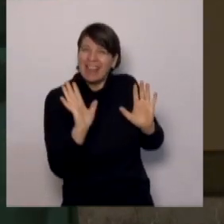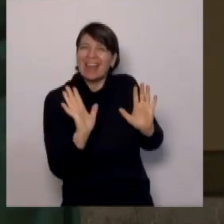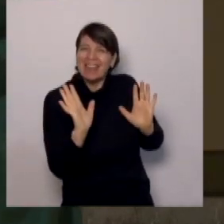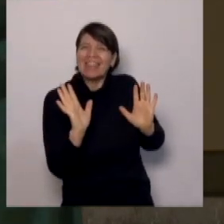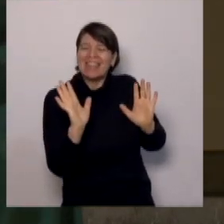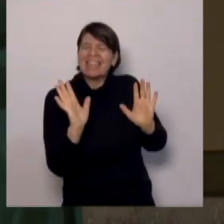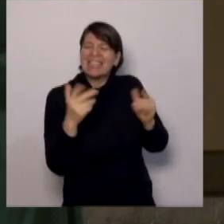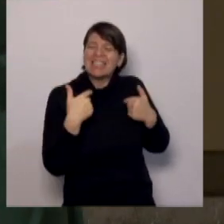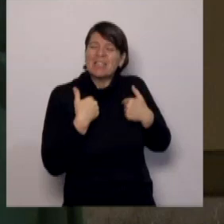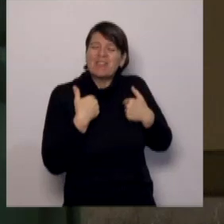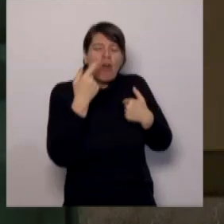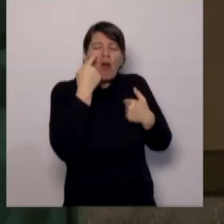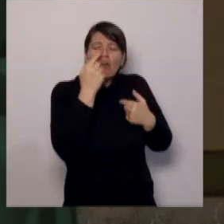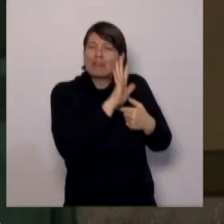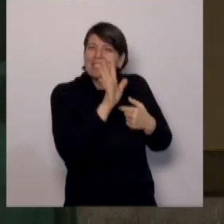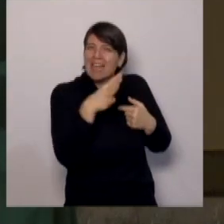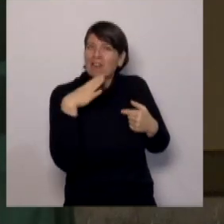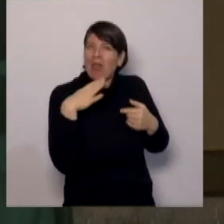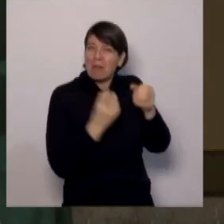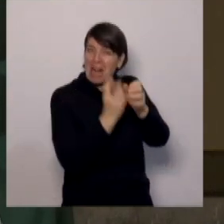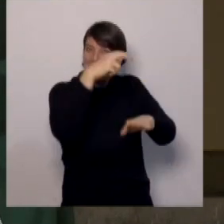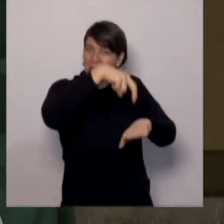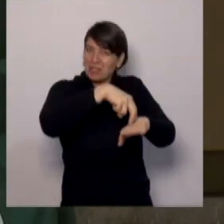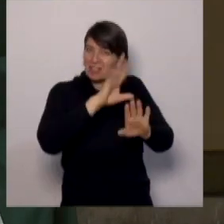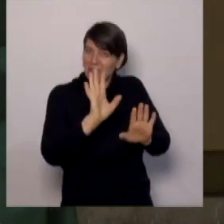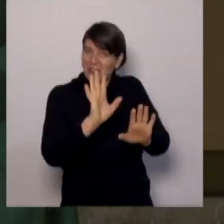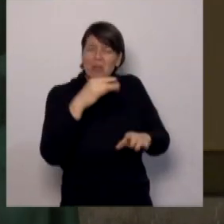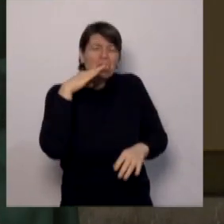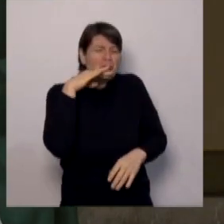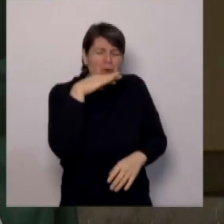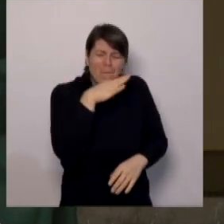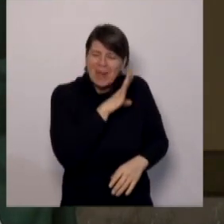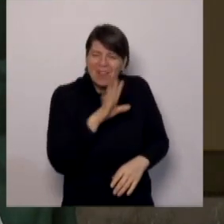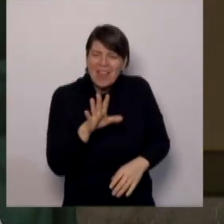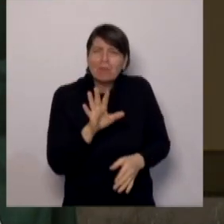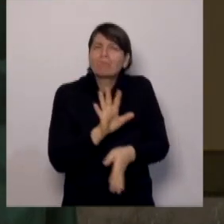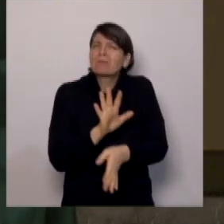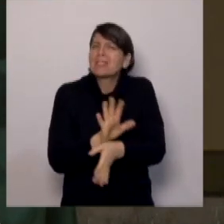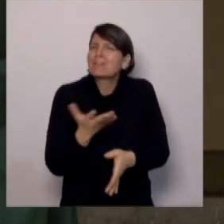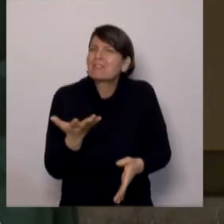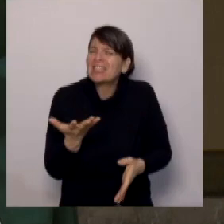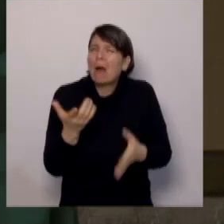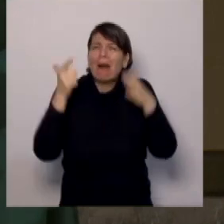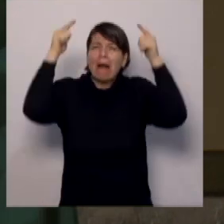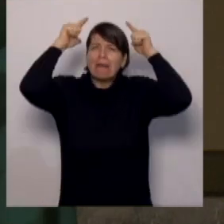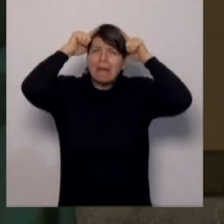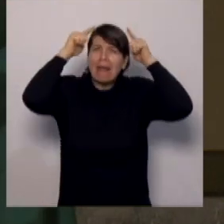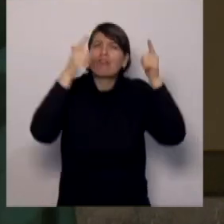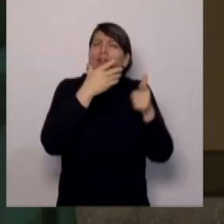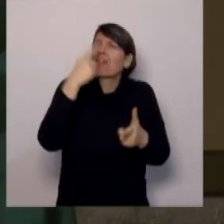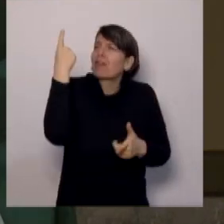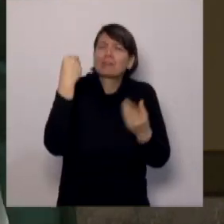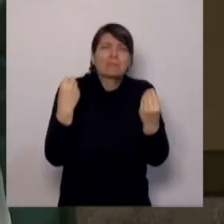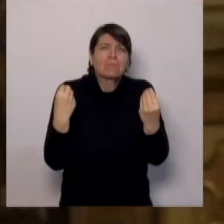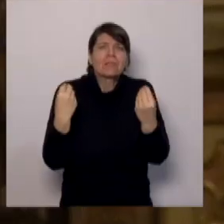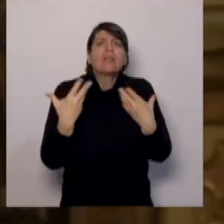paso por la zaranda del misterio pascual, todavía no habían llegado a comprender lo que significaba el reino de